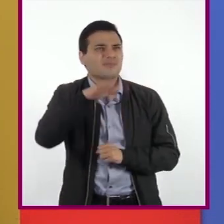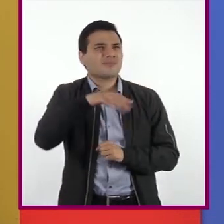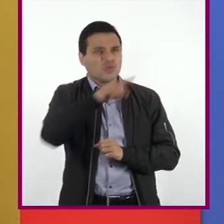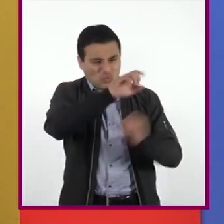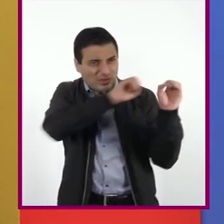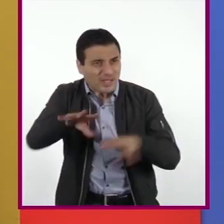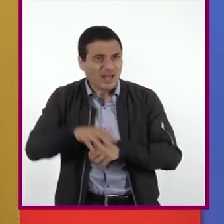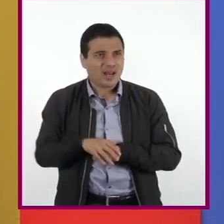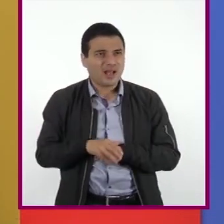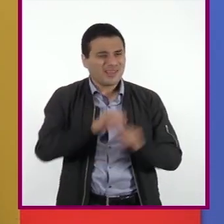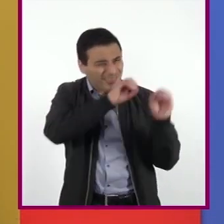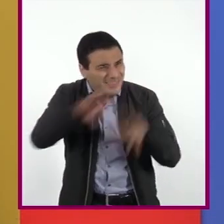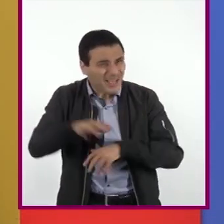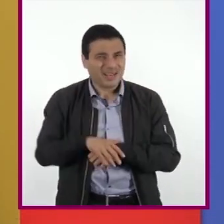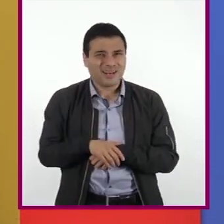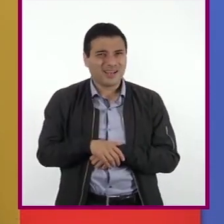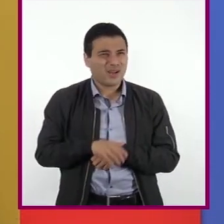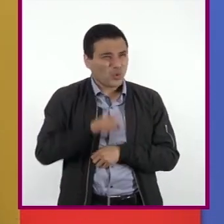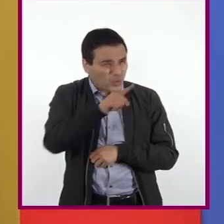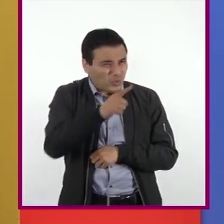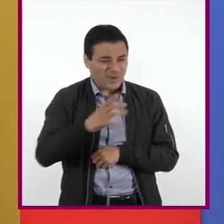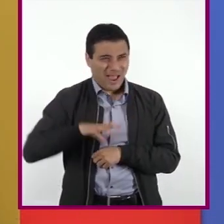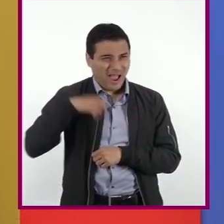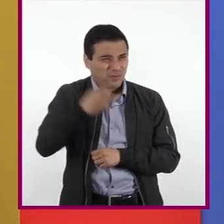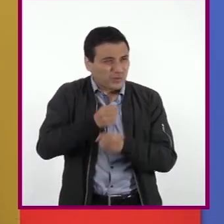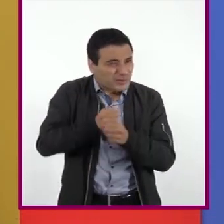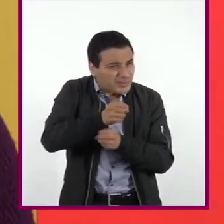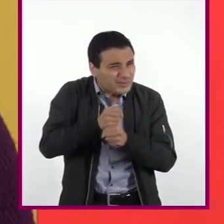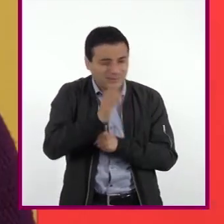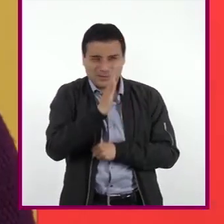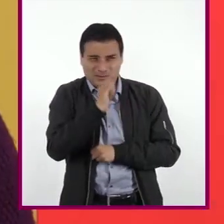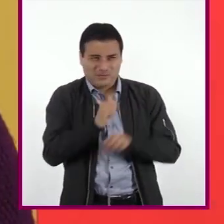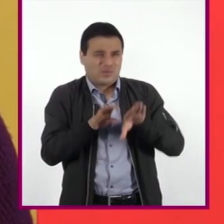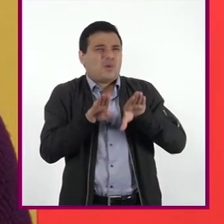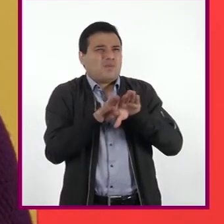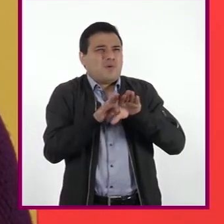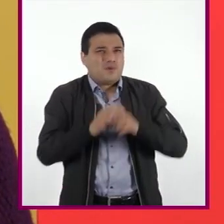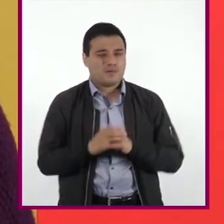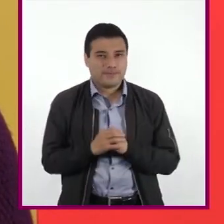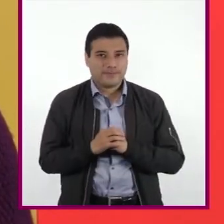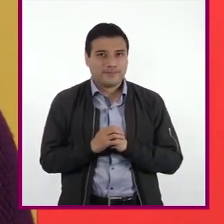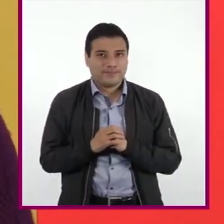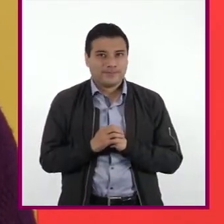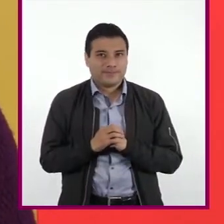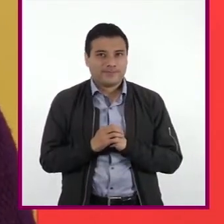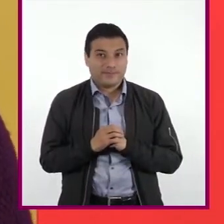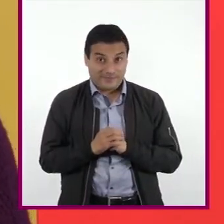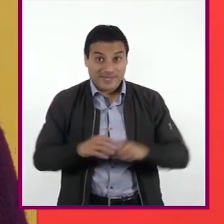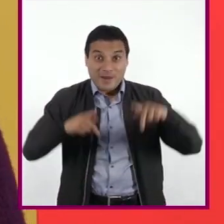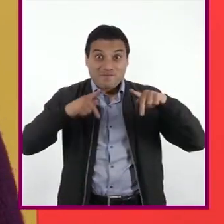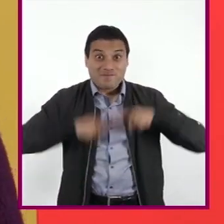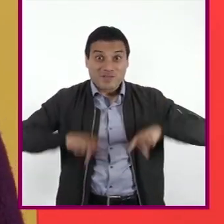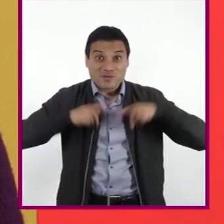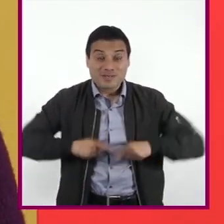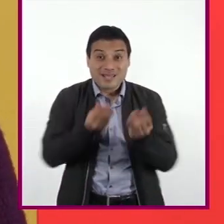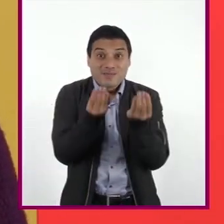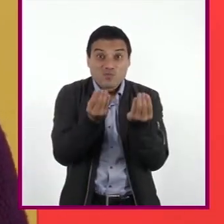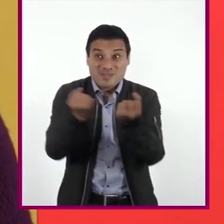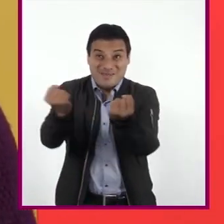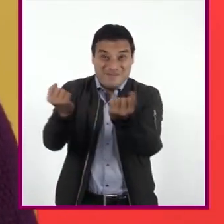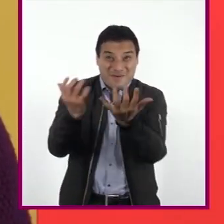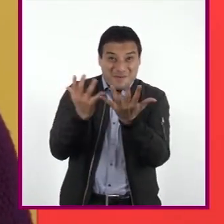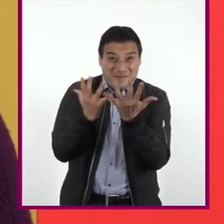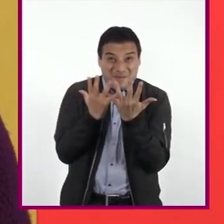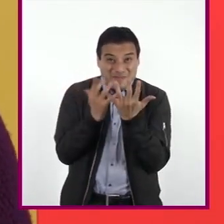¡Suéltala! ¡No dejaremos que abuses de nadie más! Al ver tanta gente inconforme y